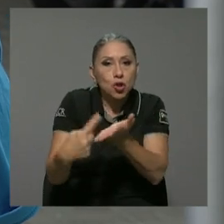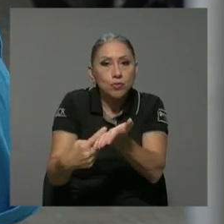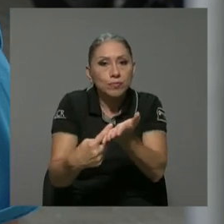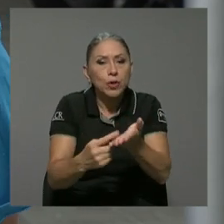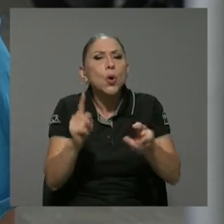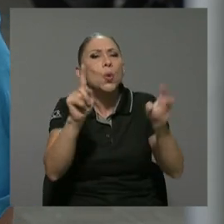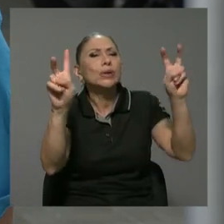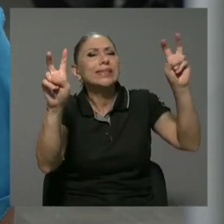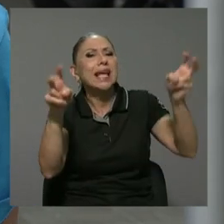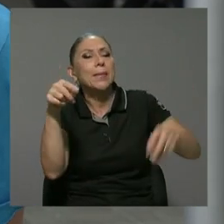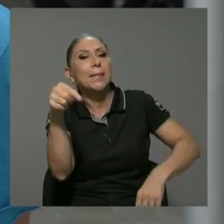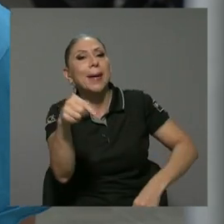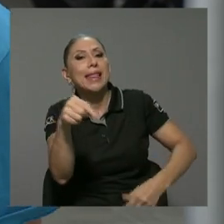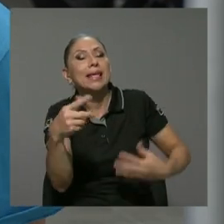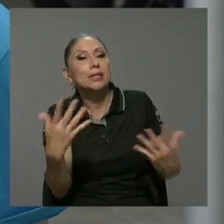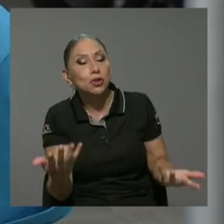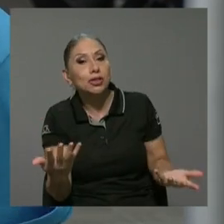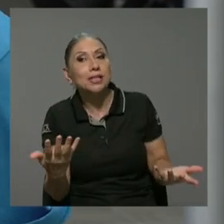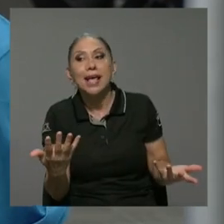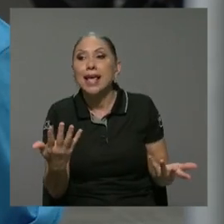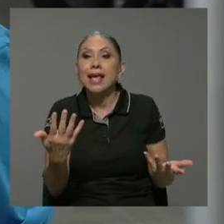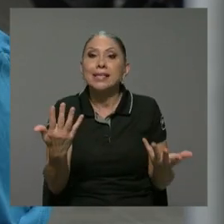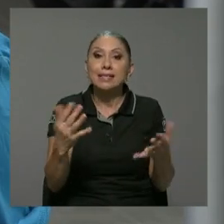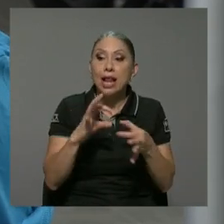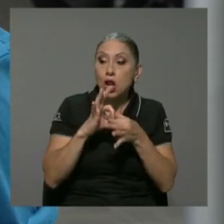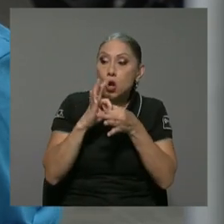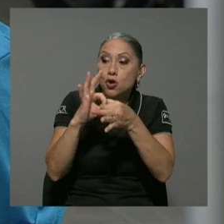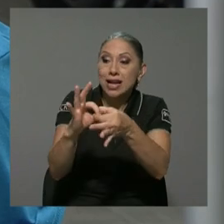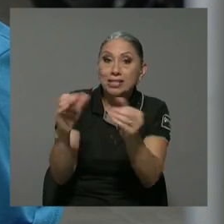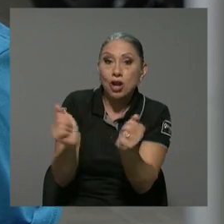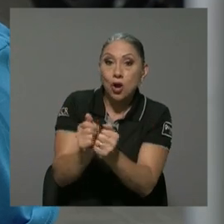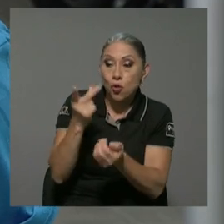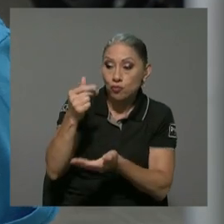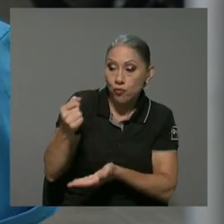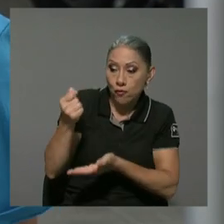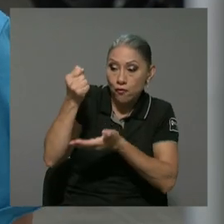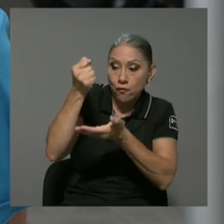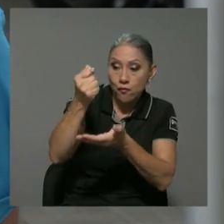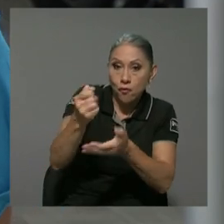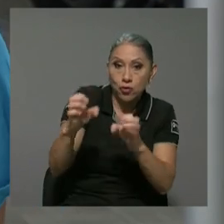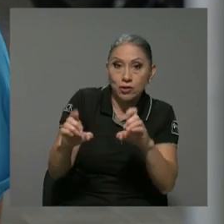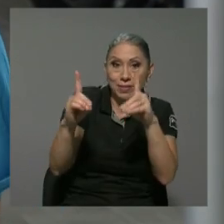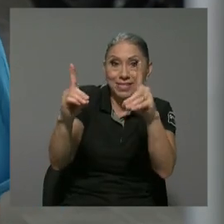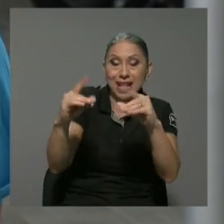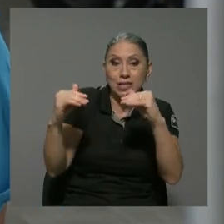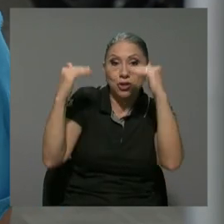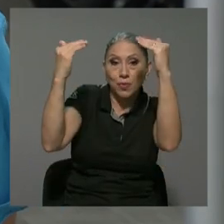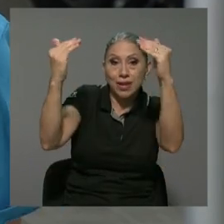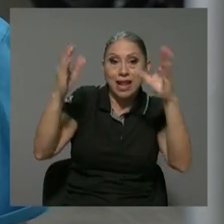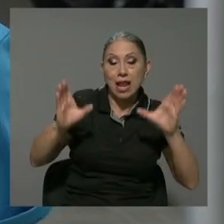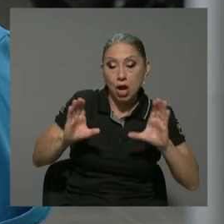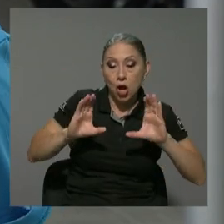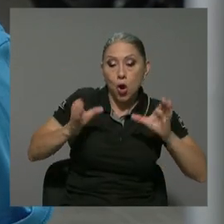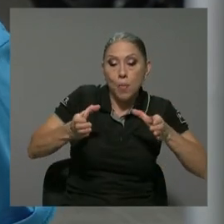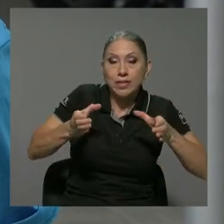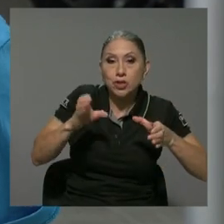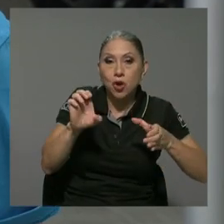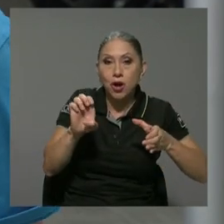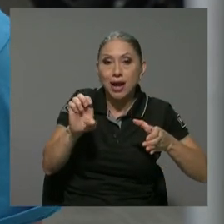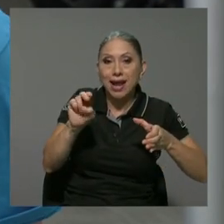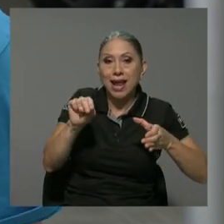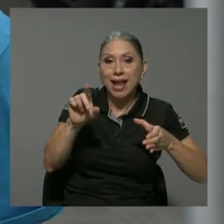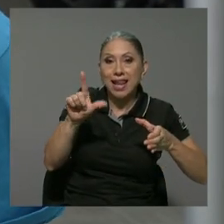discutíamos es que definitivamente lo relacionado al Fondo Especial para la Educación Superior en esta comisión de enlace siempre pone sobre la mesa